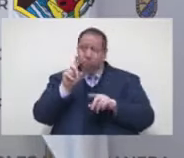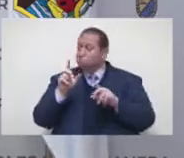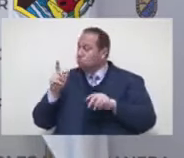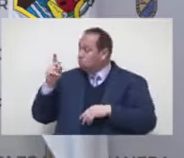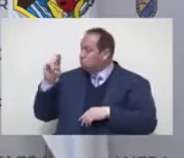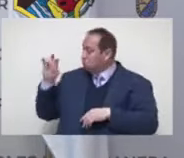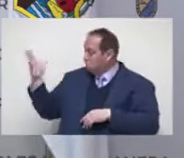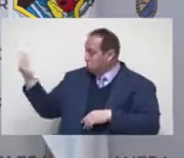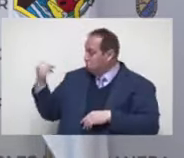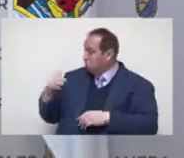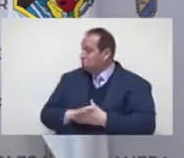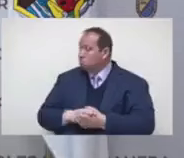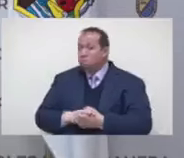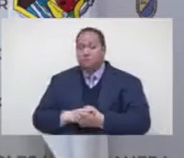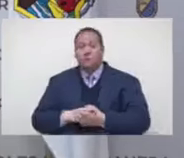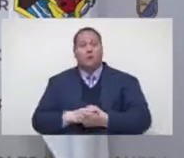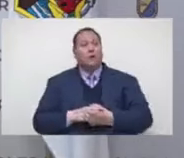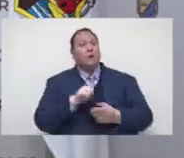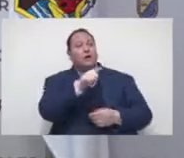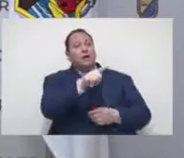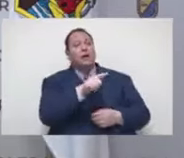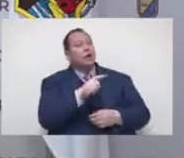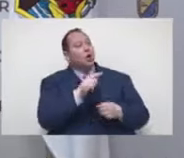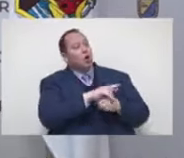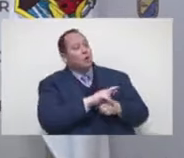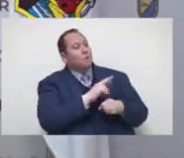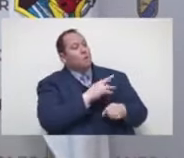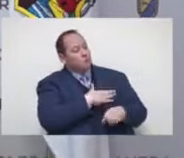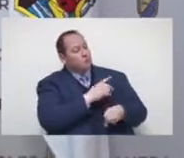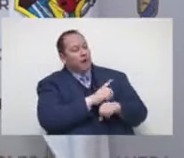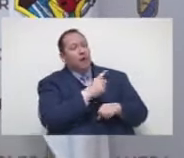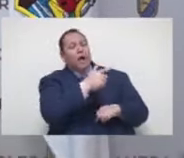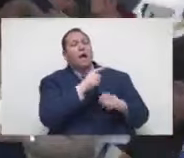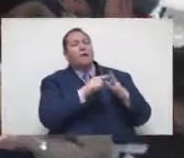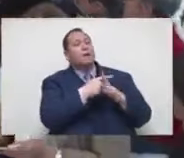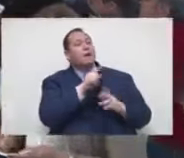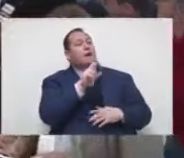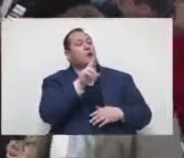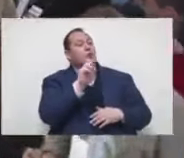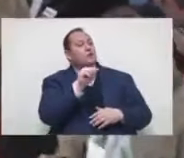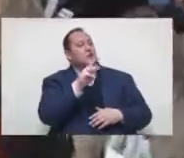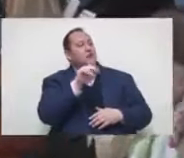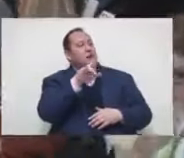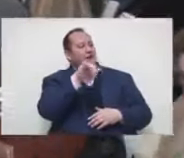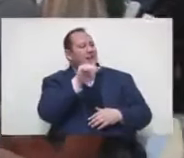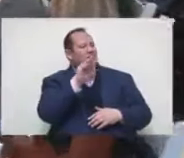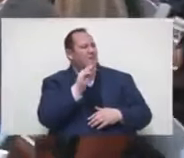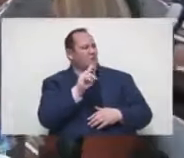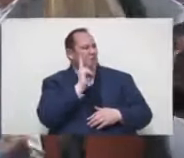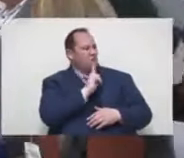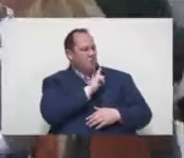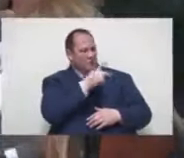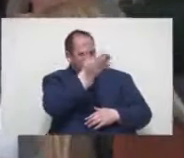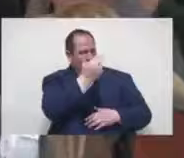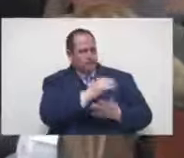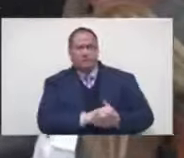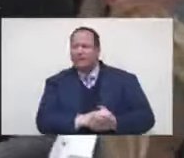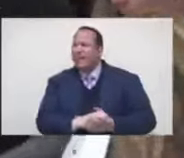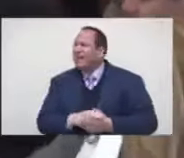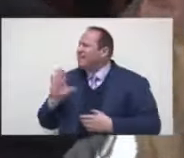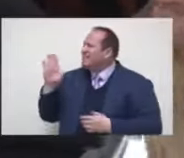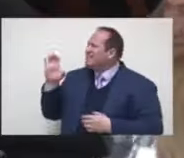Muchas gracias, gobernadora. Comenzamos con Rosa María Méndez, MF Noticias. Sí, específicamente en el caso de la CESFEM,